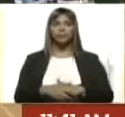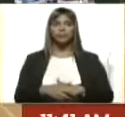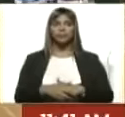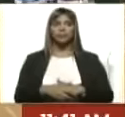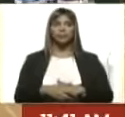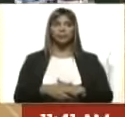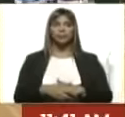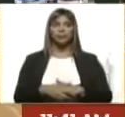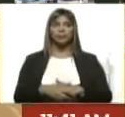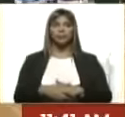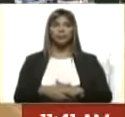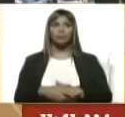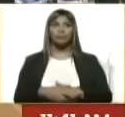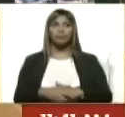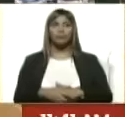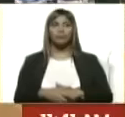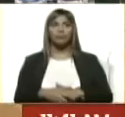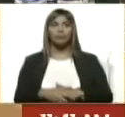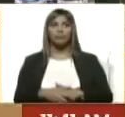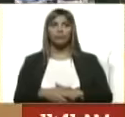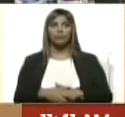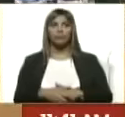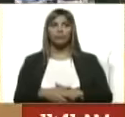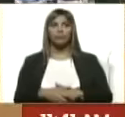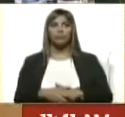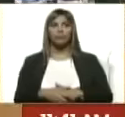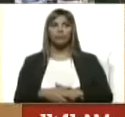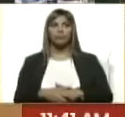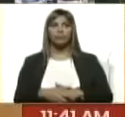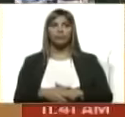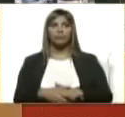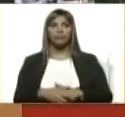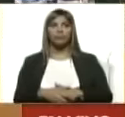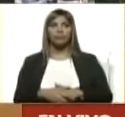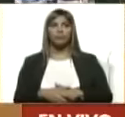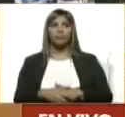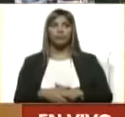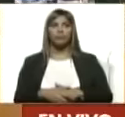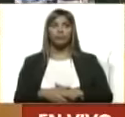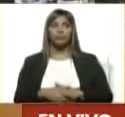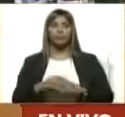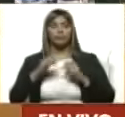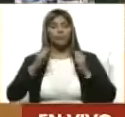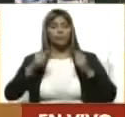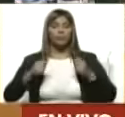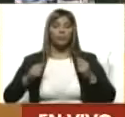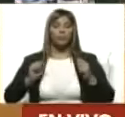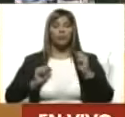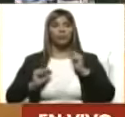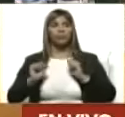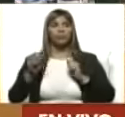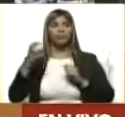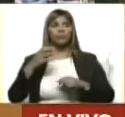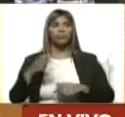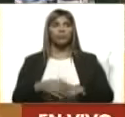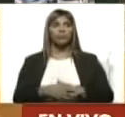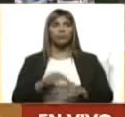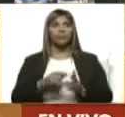su paraguas, llévenlo, puede llevar su poncho, lléveselo en una bolsita